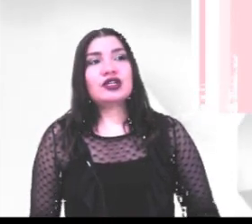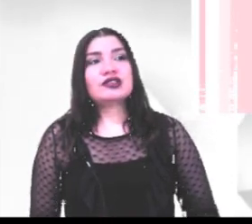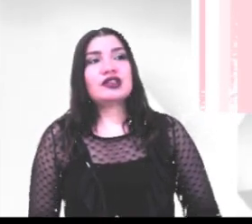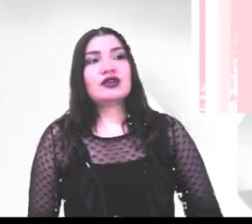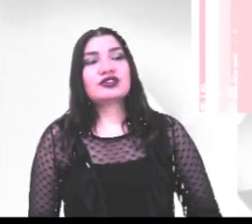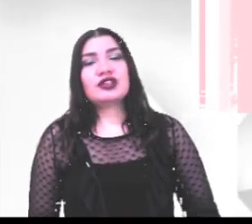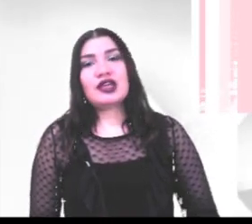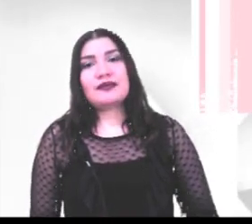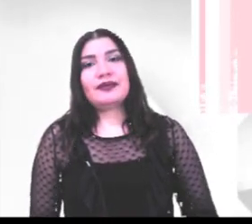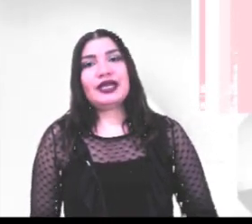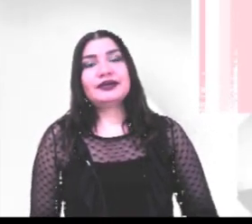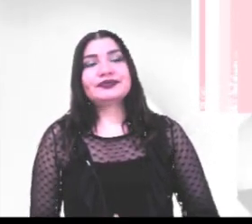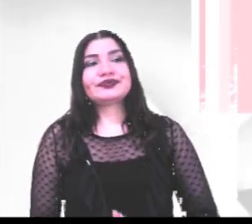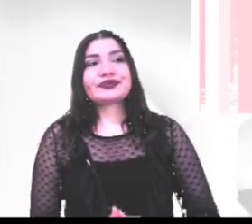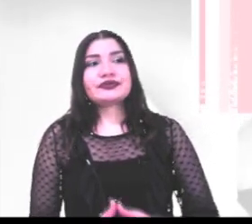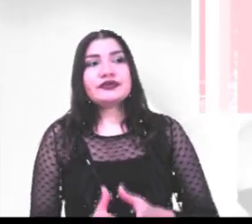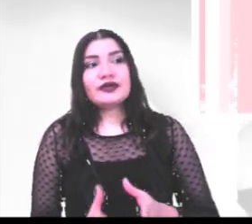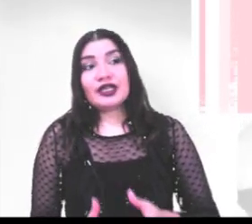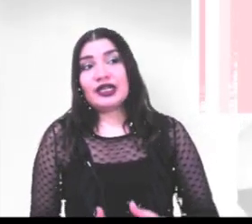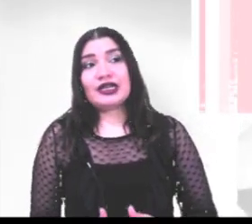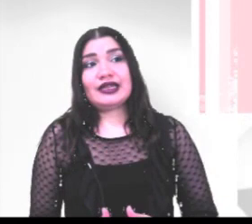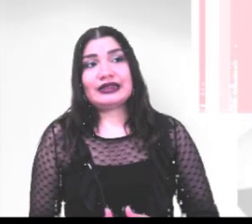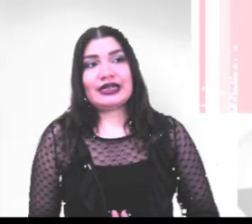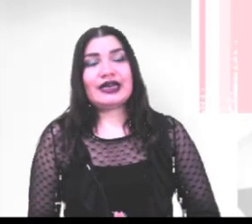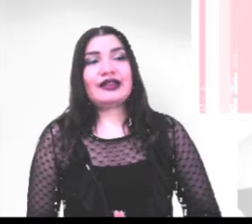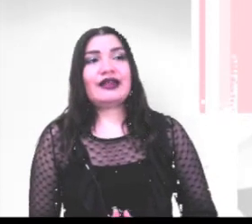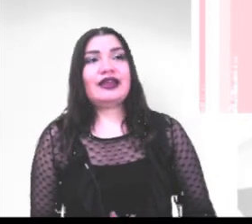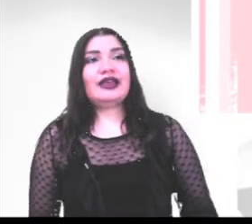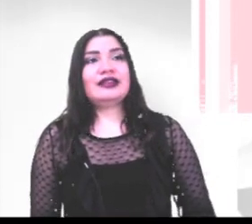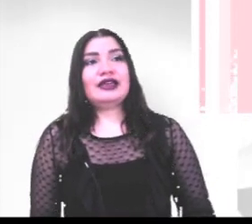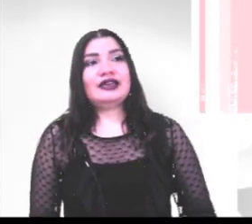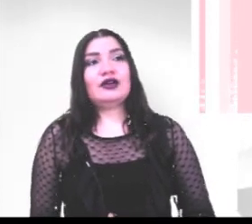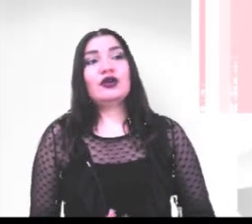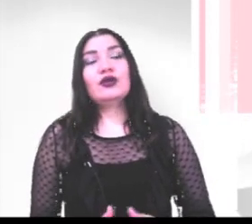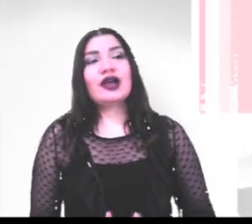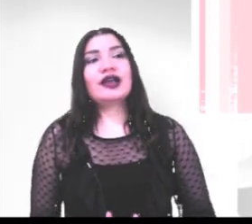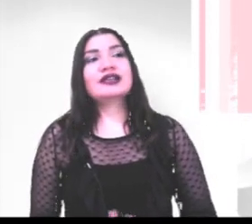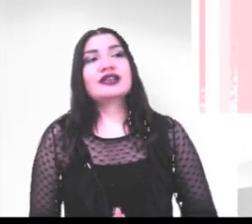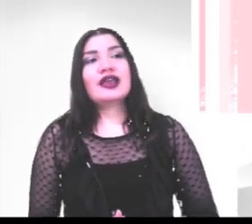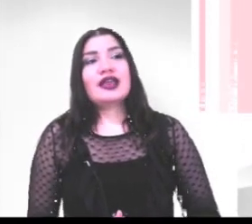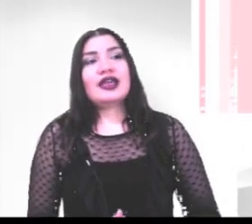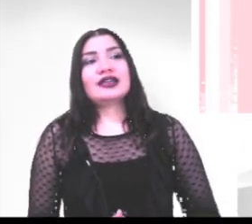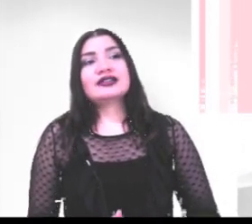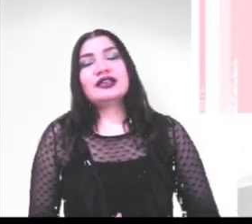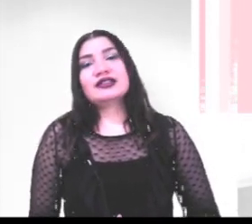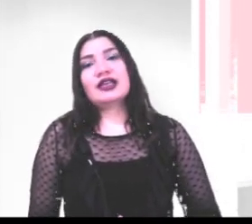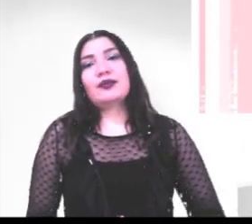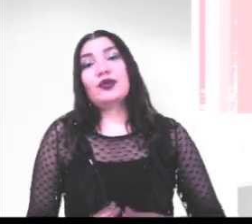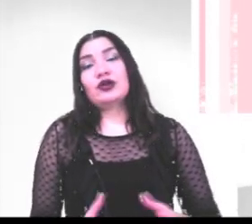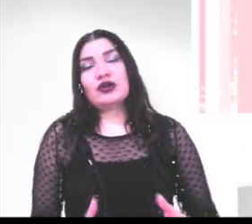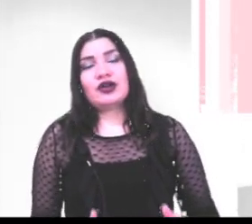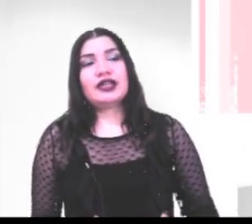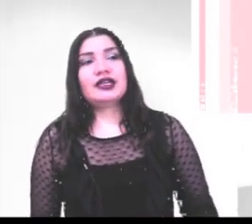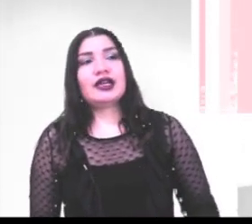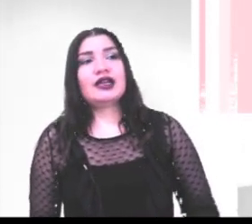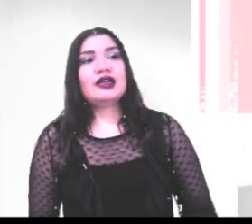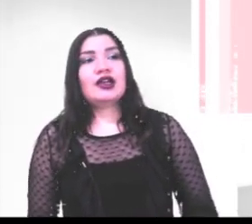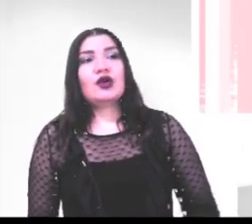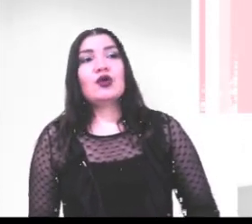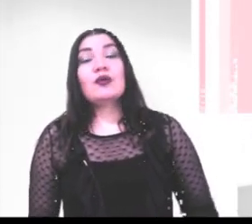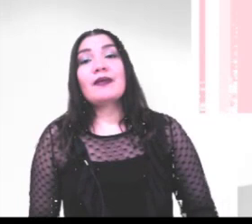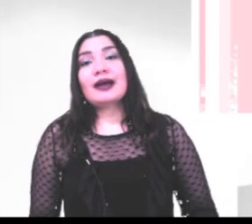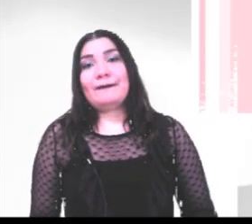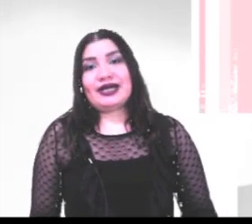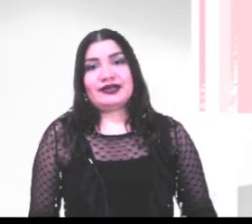ecoturísticos siempre en la entrada de los lugares existe por lo general